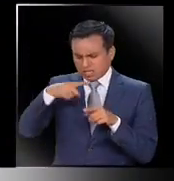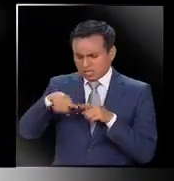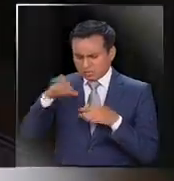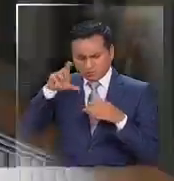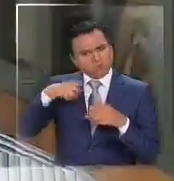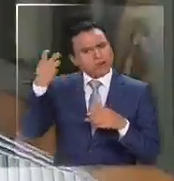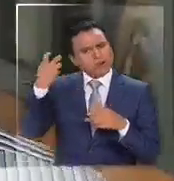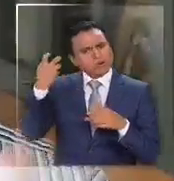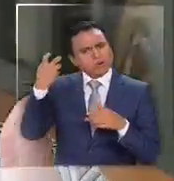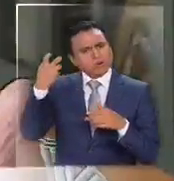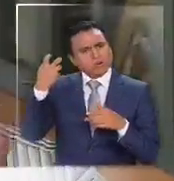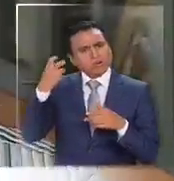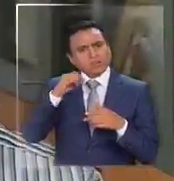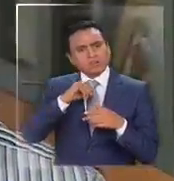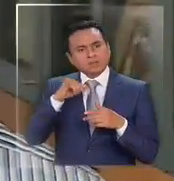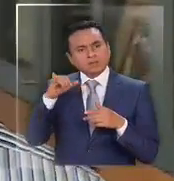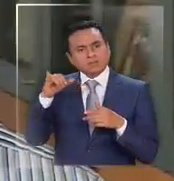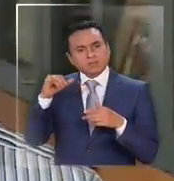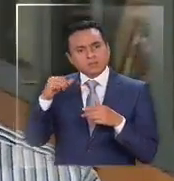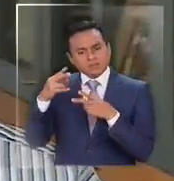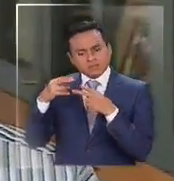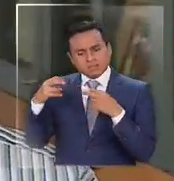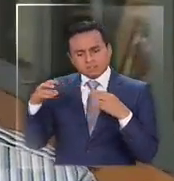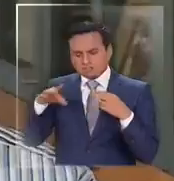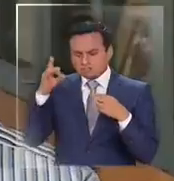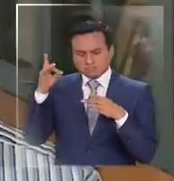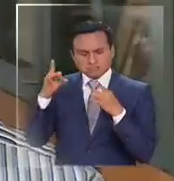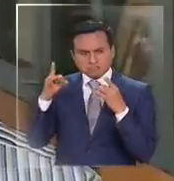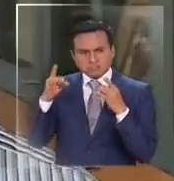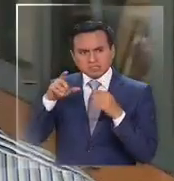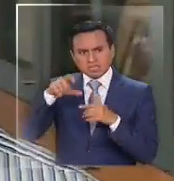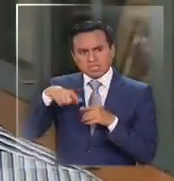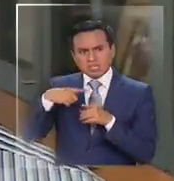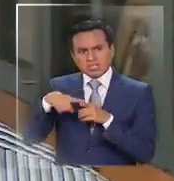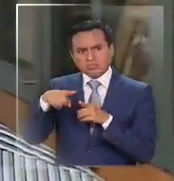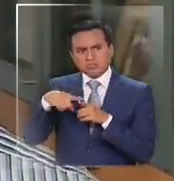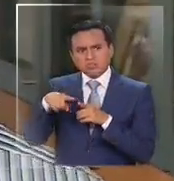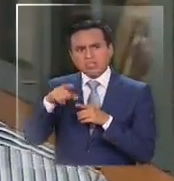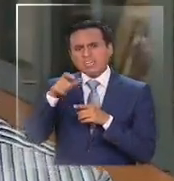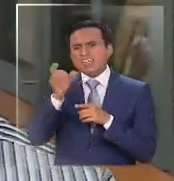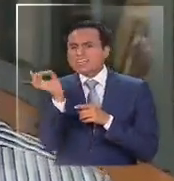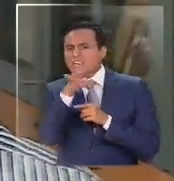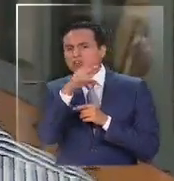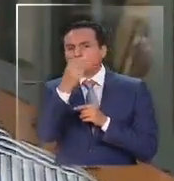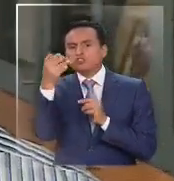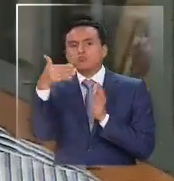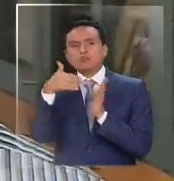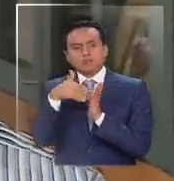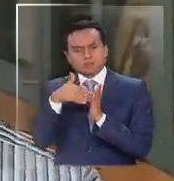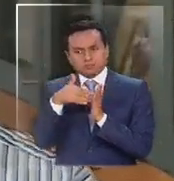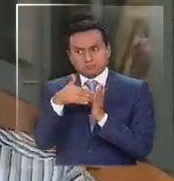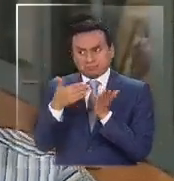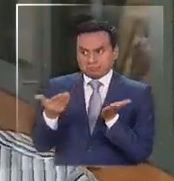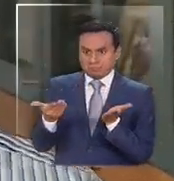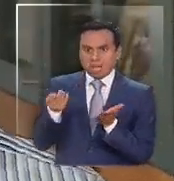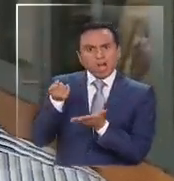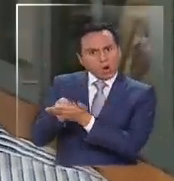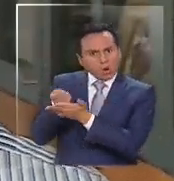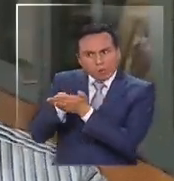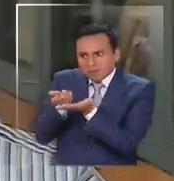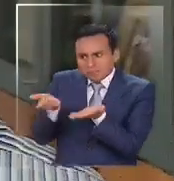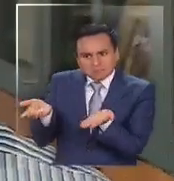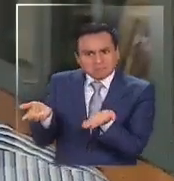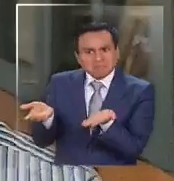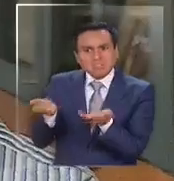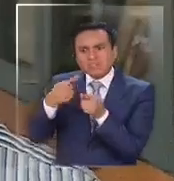crédito. Empezaron a rastrear y se dieron cuenta que esa tarjeta de crédito había hecho un giro por 200 mil pesos, habían hecho compras